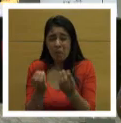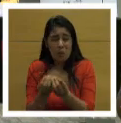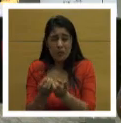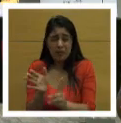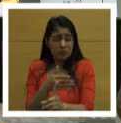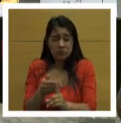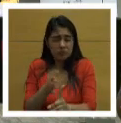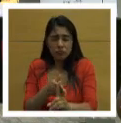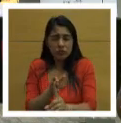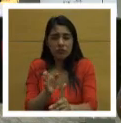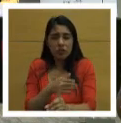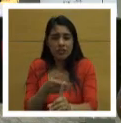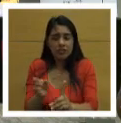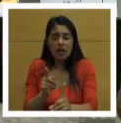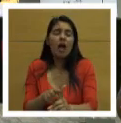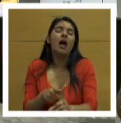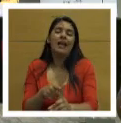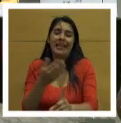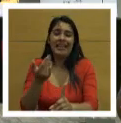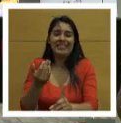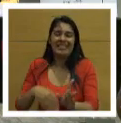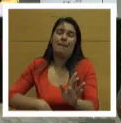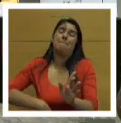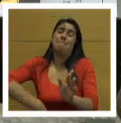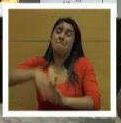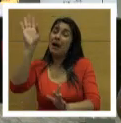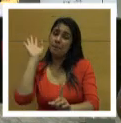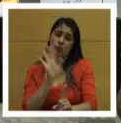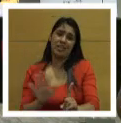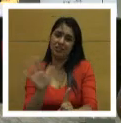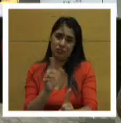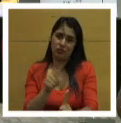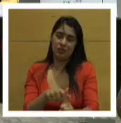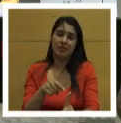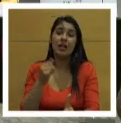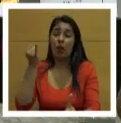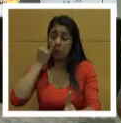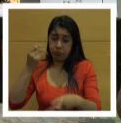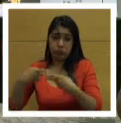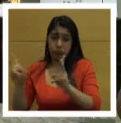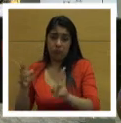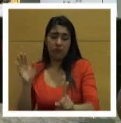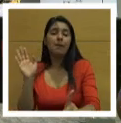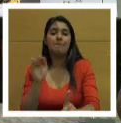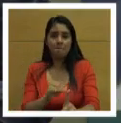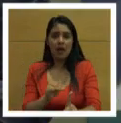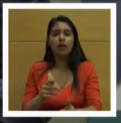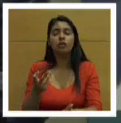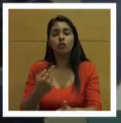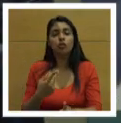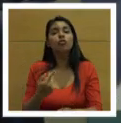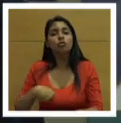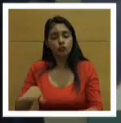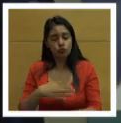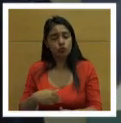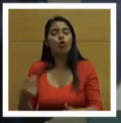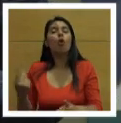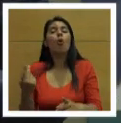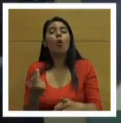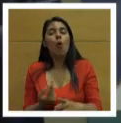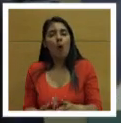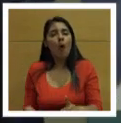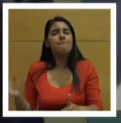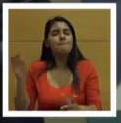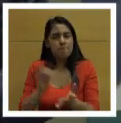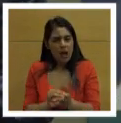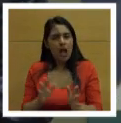manera más protección requiere de las instituciones públicas en ese sentido. Y nosotros redoblamos los esfuerzos, tanto desde el punto de vista